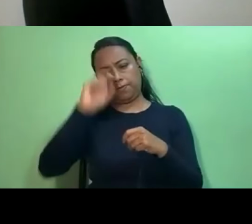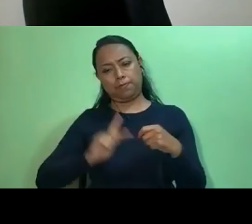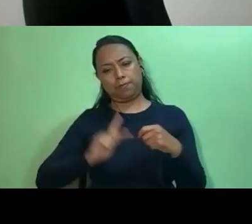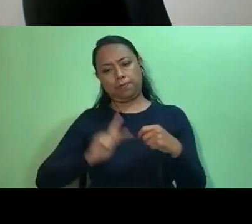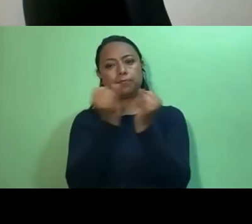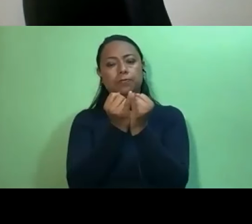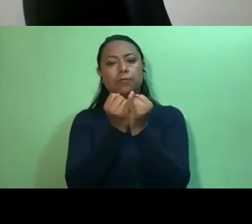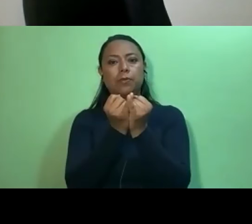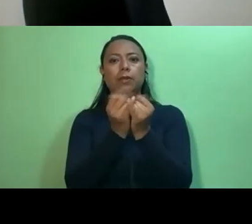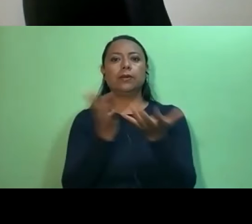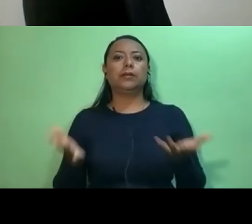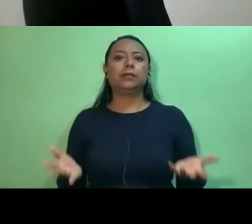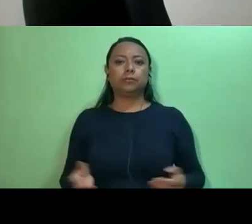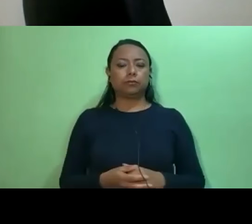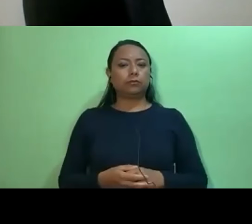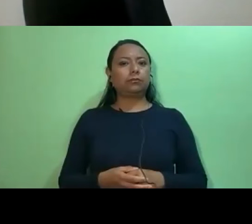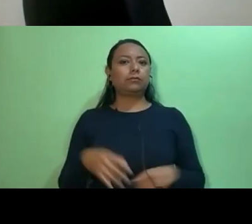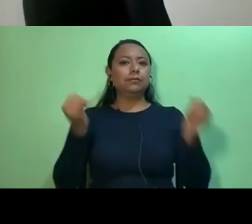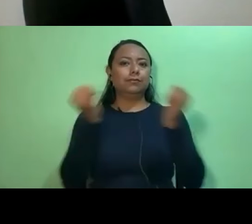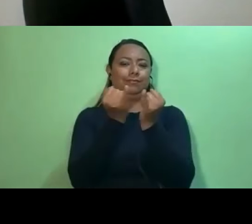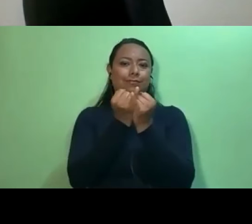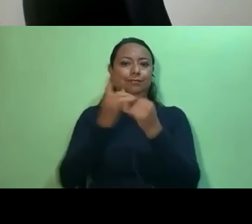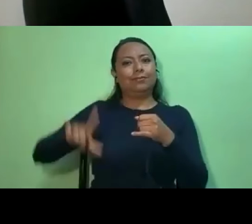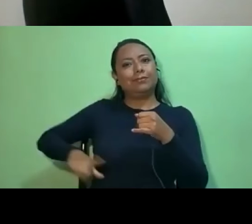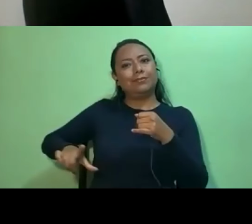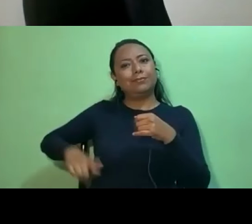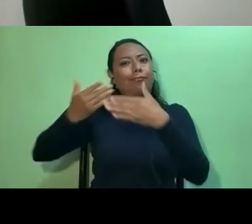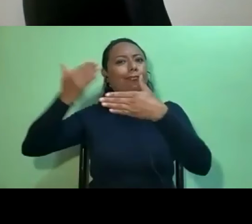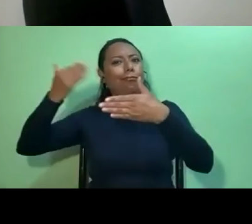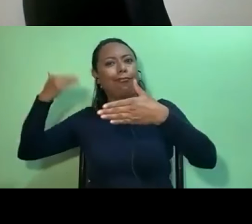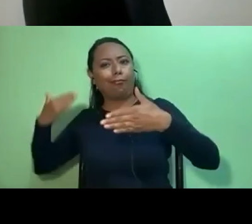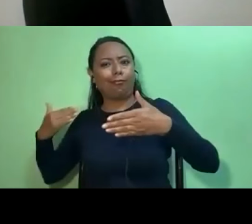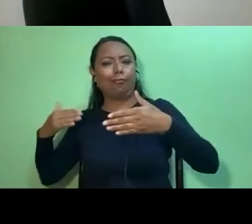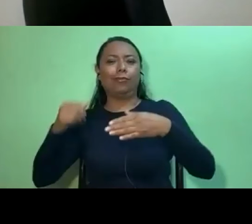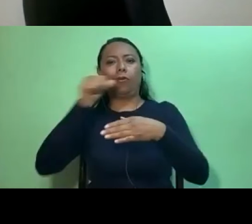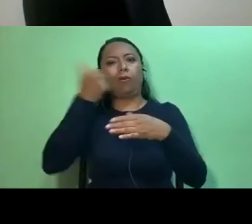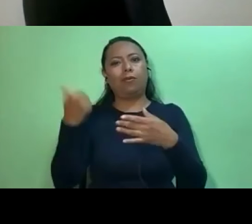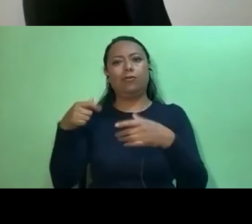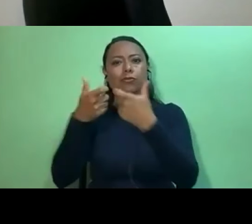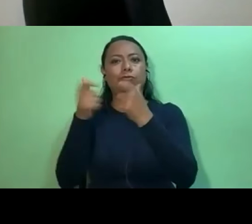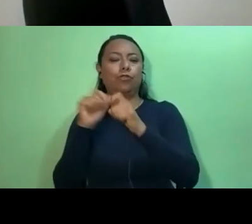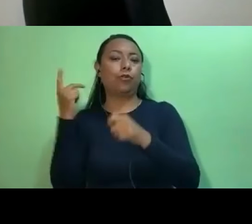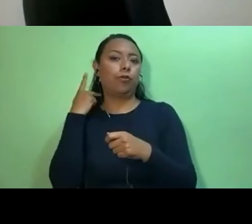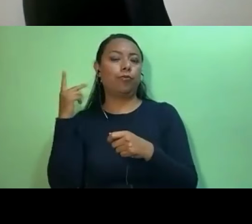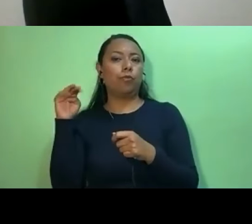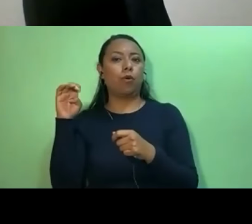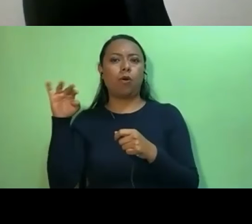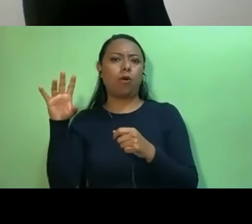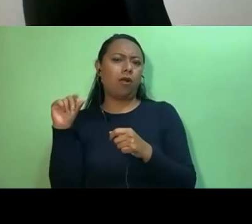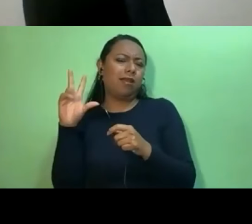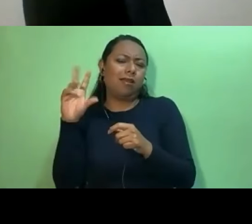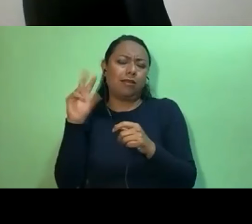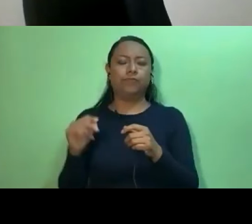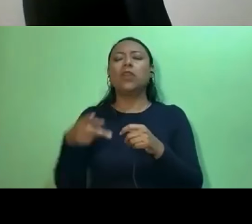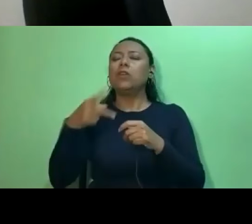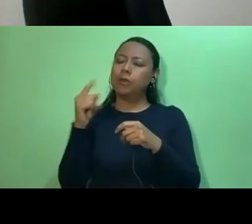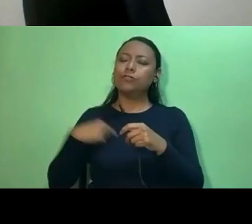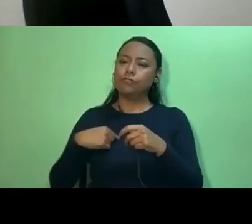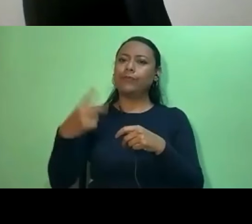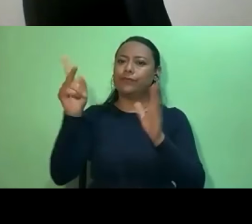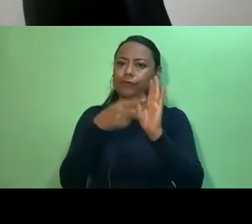y no Morena, por eso decía que hubo un tono que sentíamos que no era en algunos temas apropiado. Y yo insisto, mi comentario era,